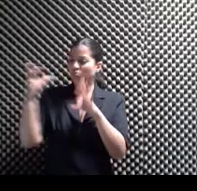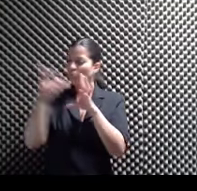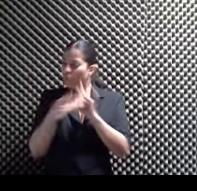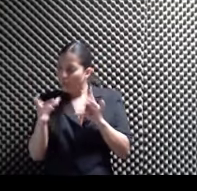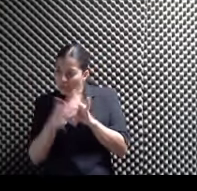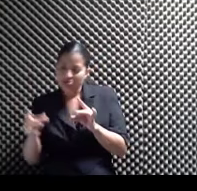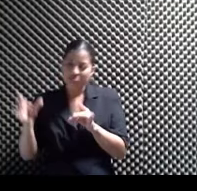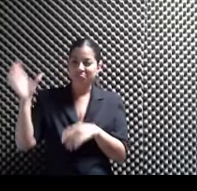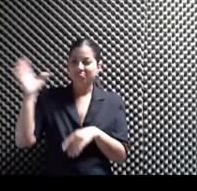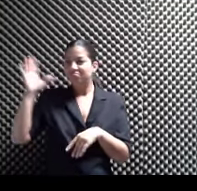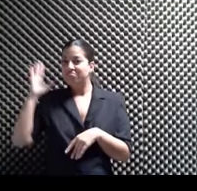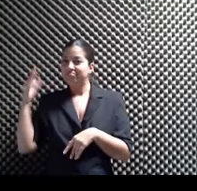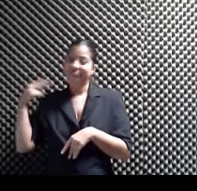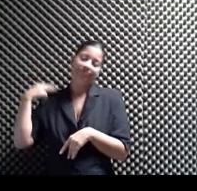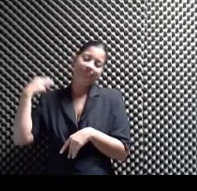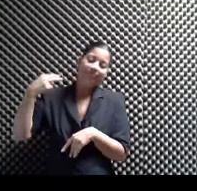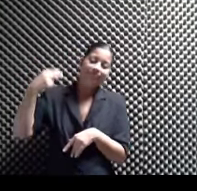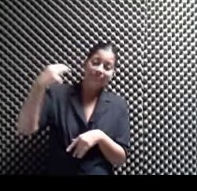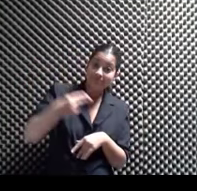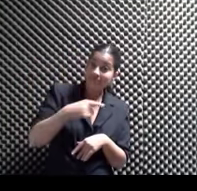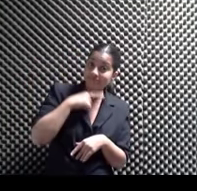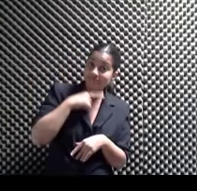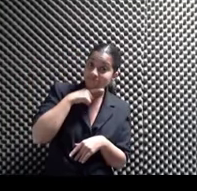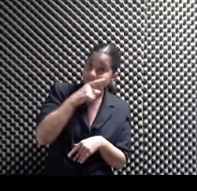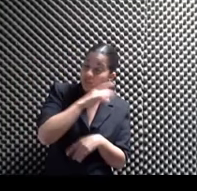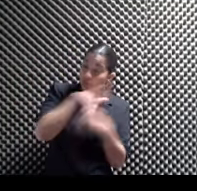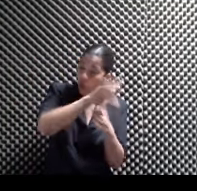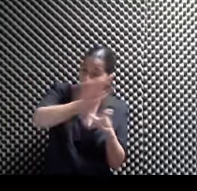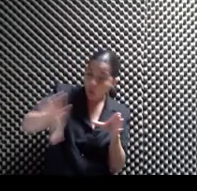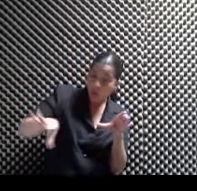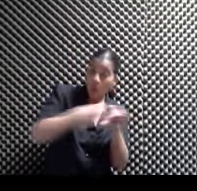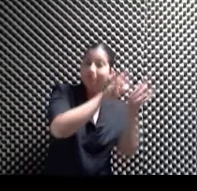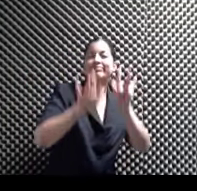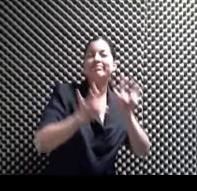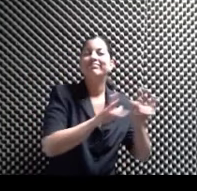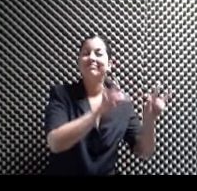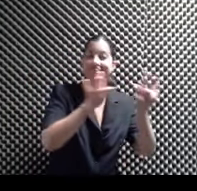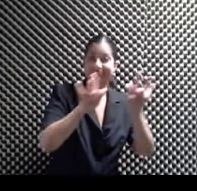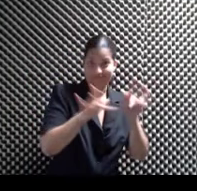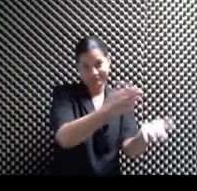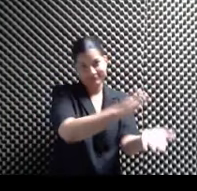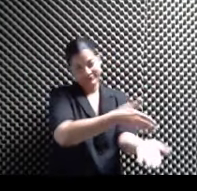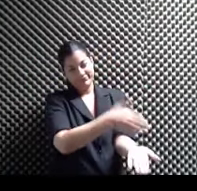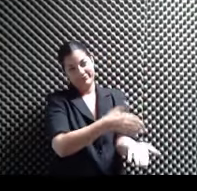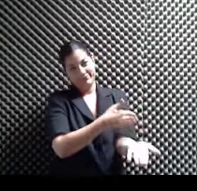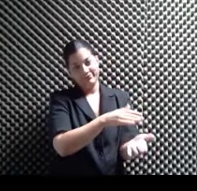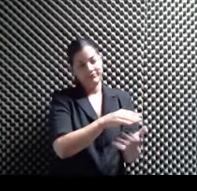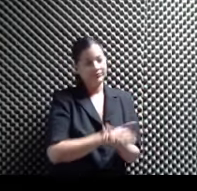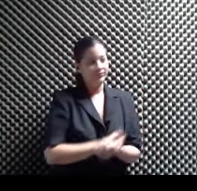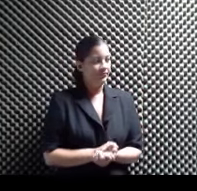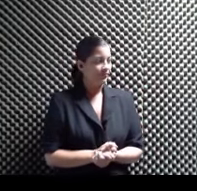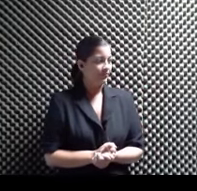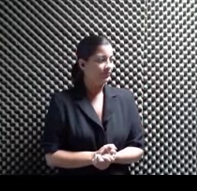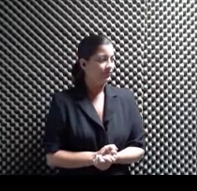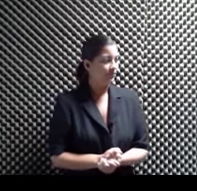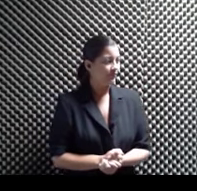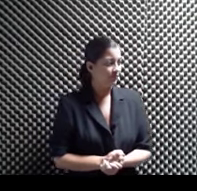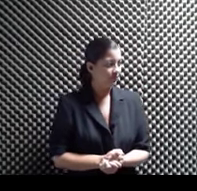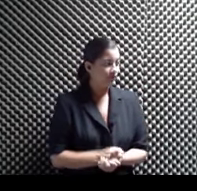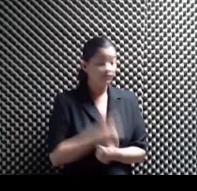historias que son cosas reales Y las canciones Pues las canciones Porque el disco es de canciones Wow Y de hecho Hay